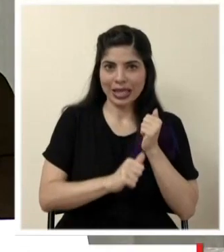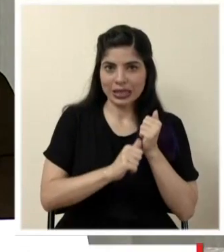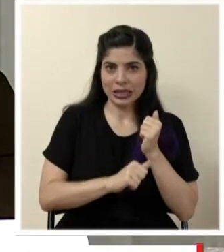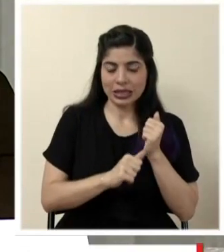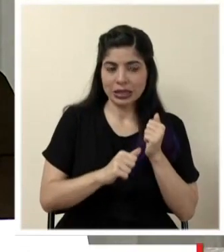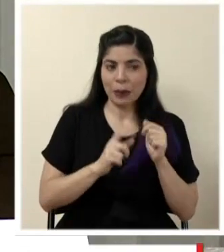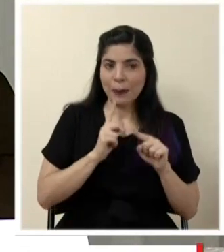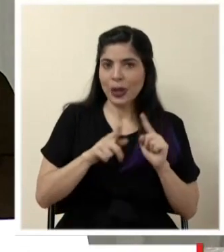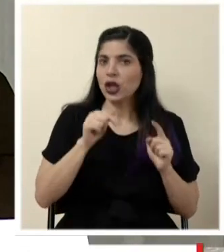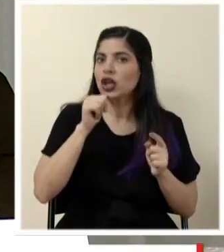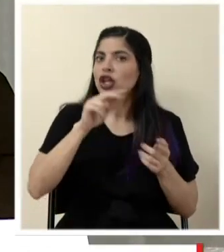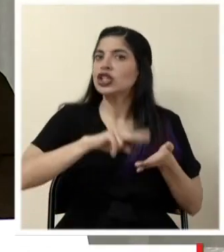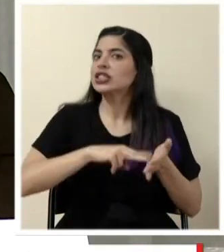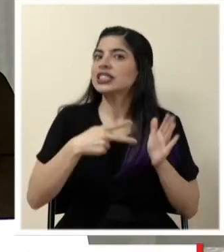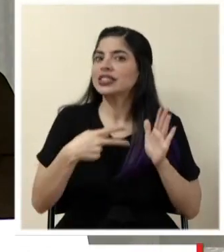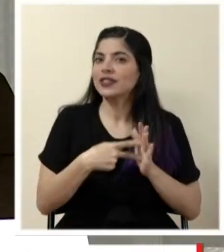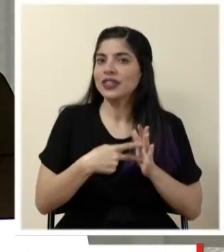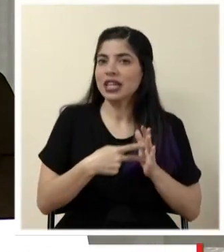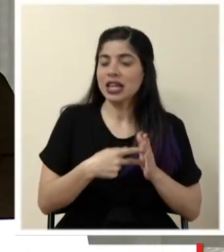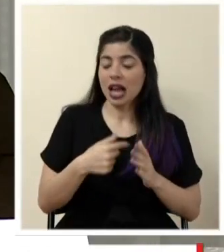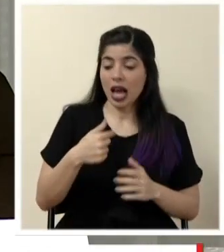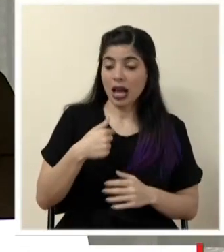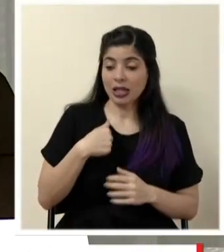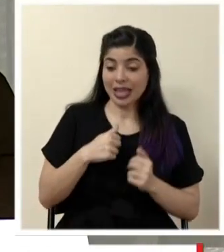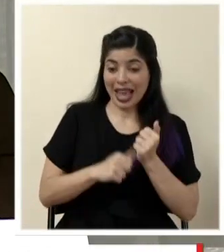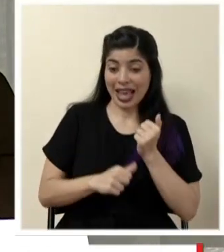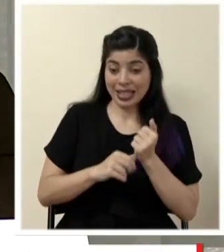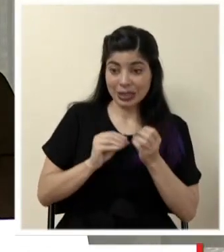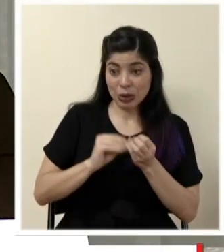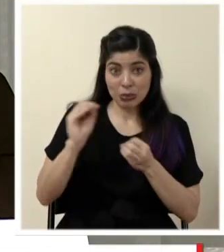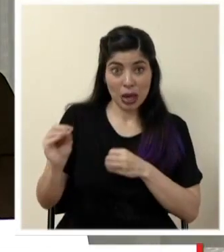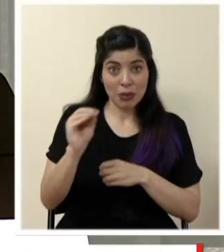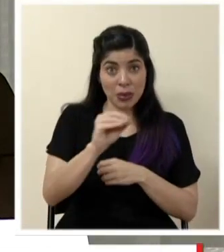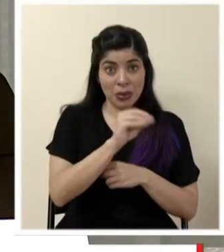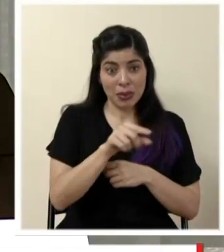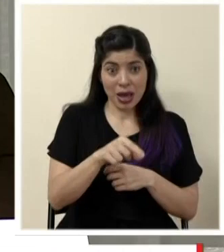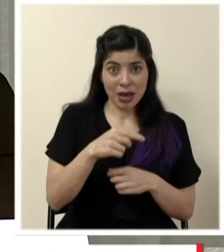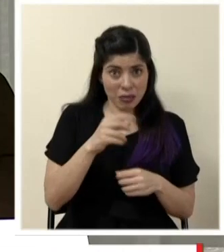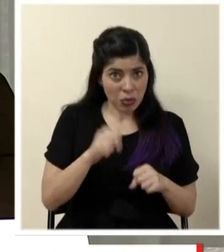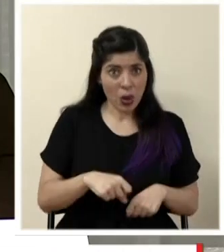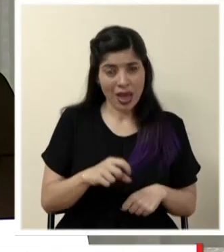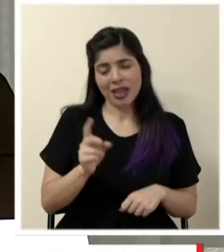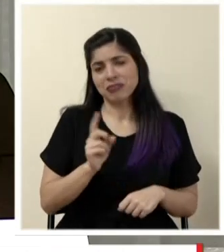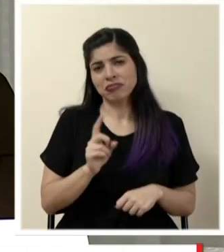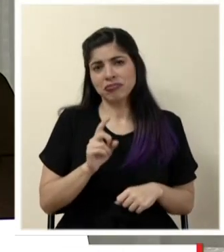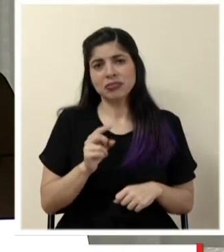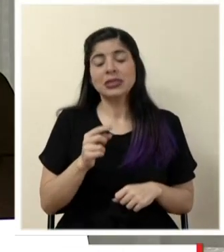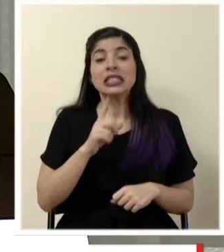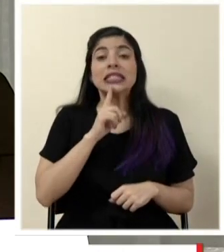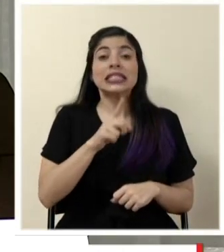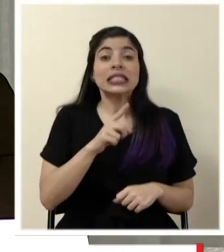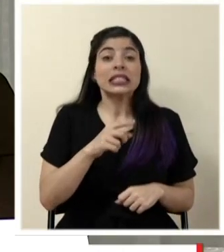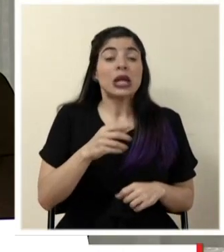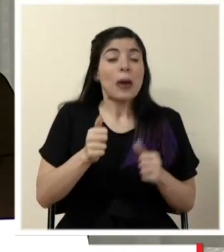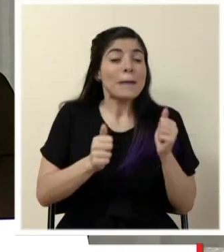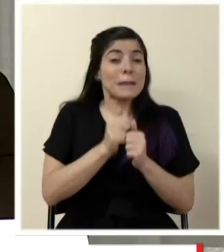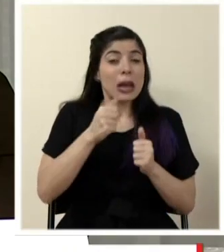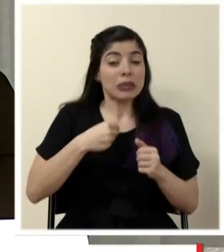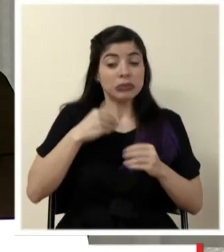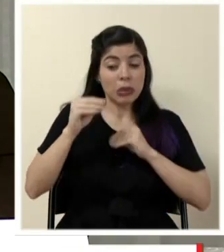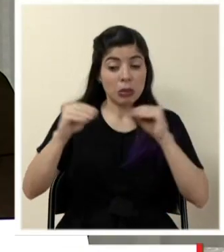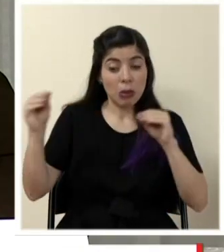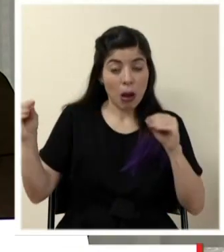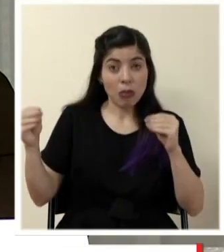eso significa que se ha demostrado que la transmisión por heces sea una transmisión eficiente. La transmisión, recordemos siempre, la eficiente, la que se ha